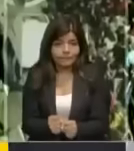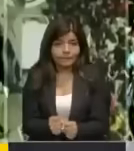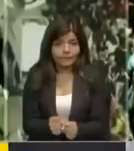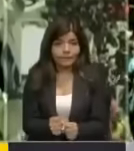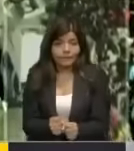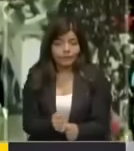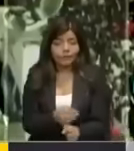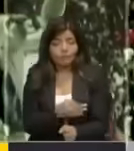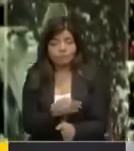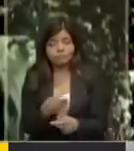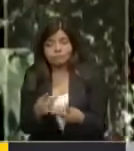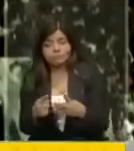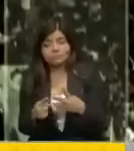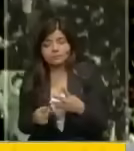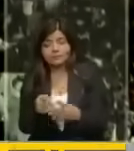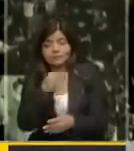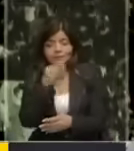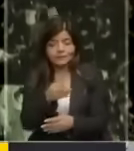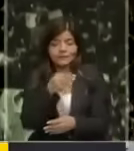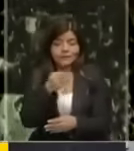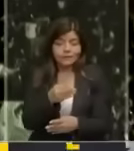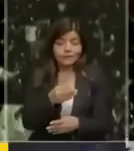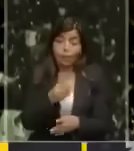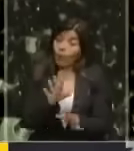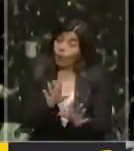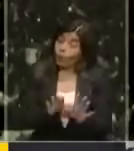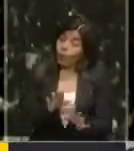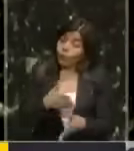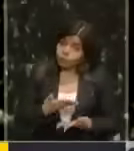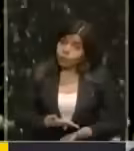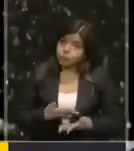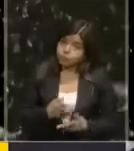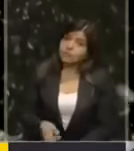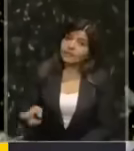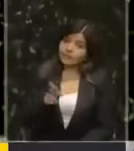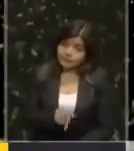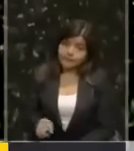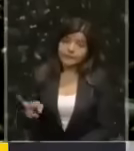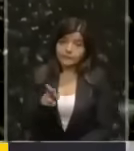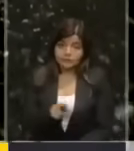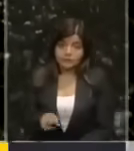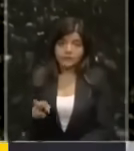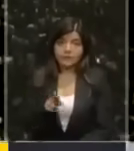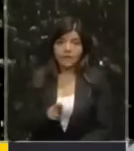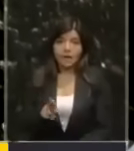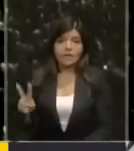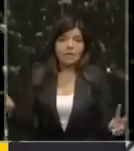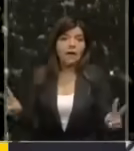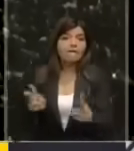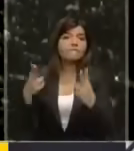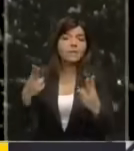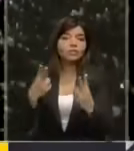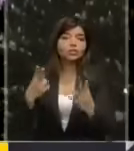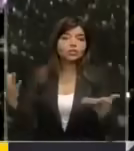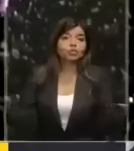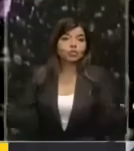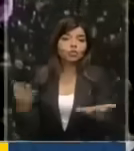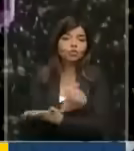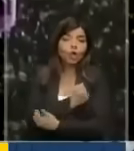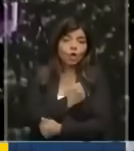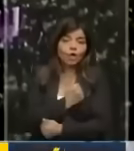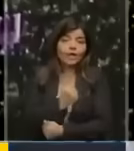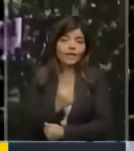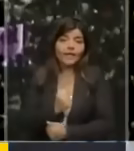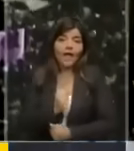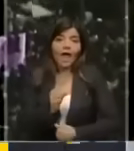¿Cuántas veces habremos dicho y nos hemos cansado de repetir que la victoria en la batalla no venía de